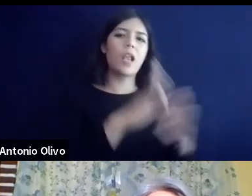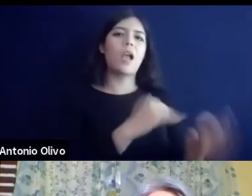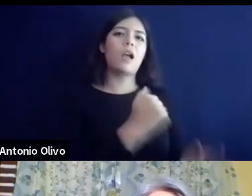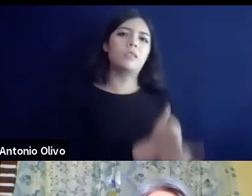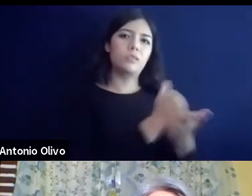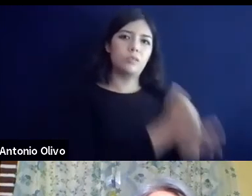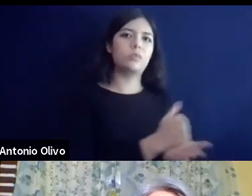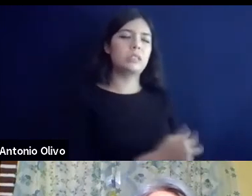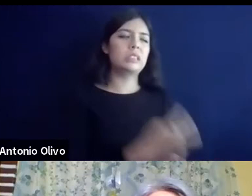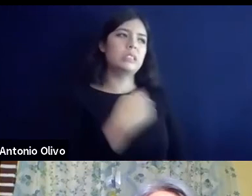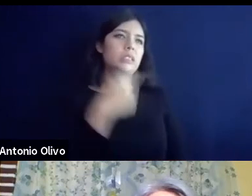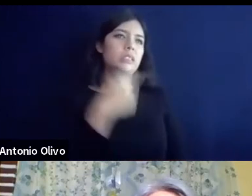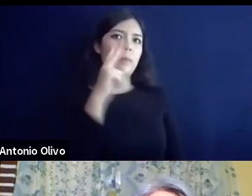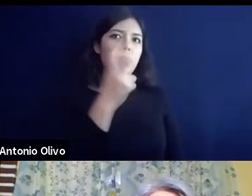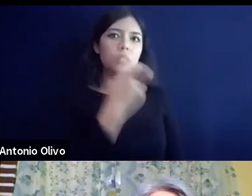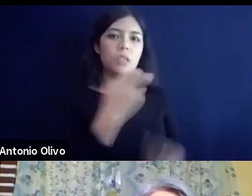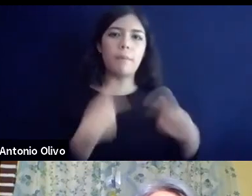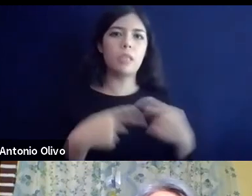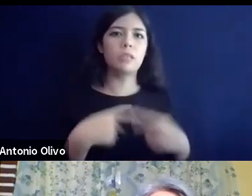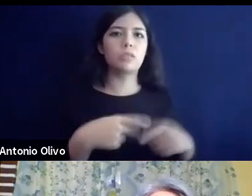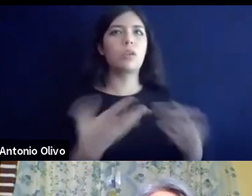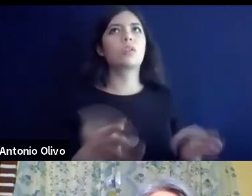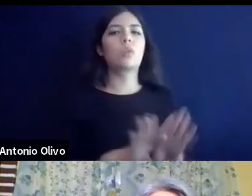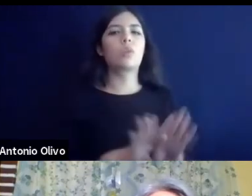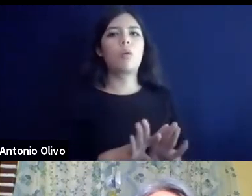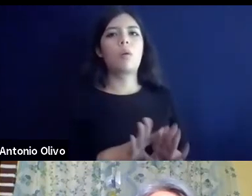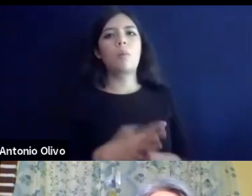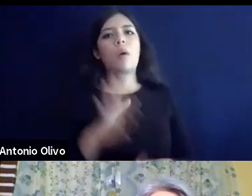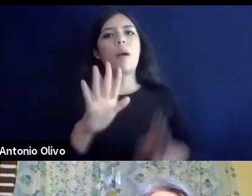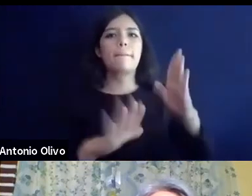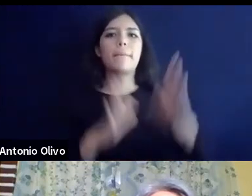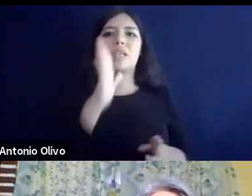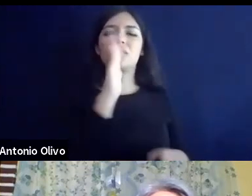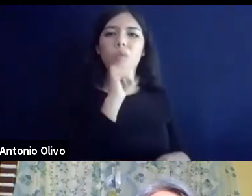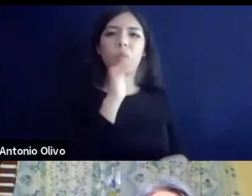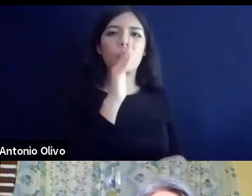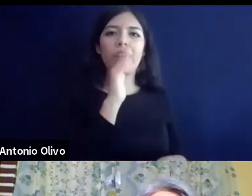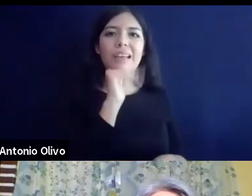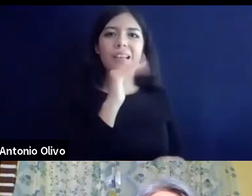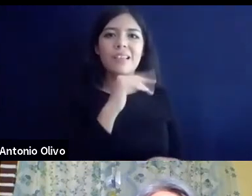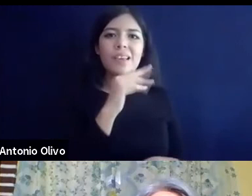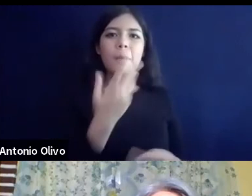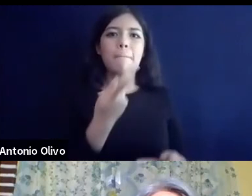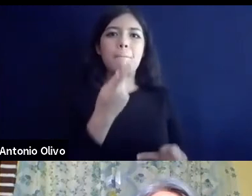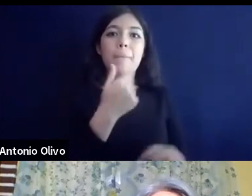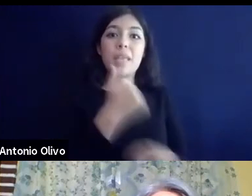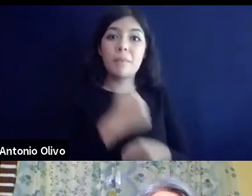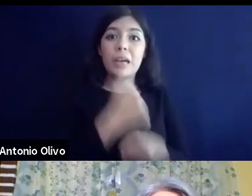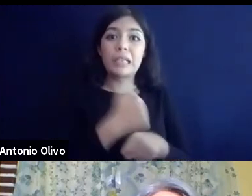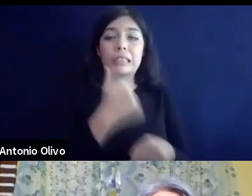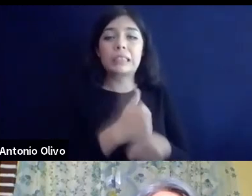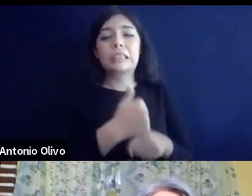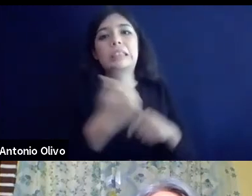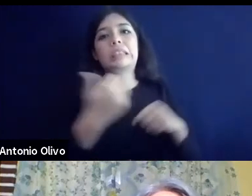posibilidades de tener, siquiera terminar la primaria, porque ahorita los CAMP solamente no les dan ni grados académicos, solamente les dan